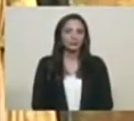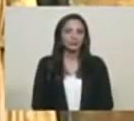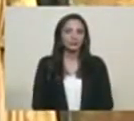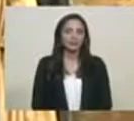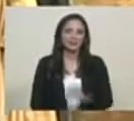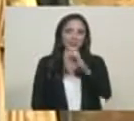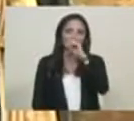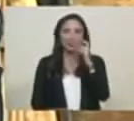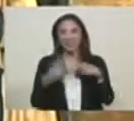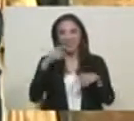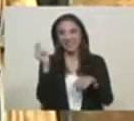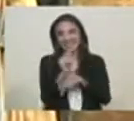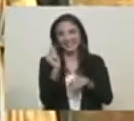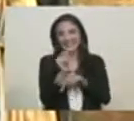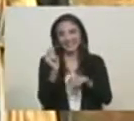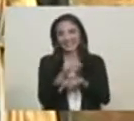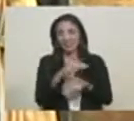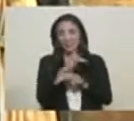criticar